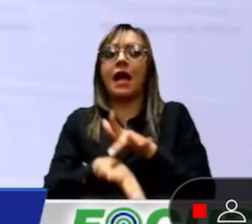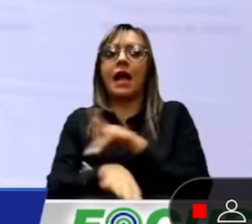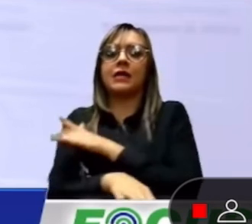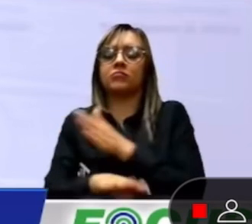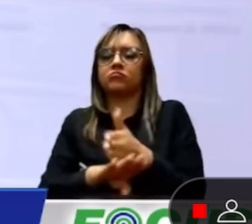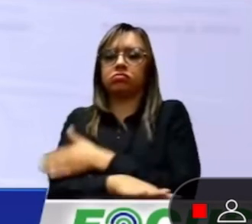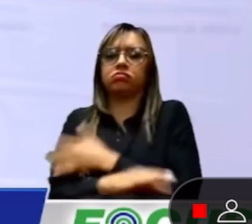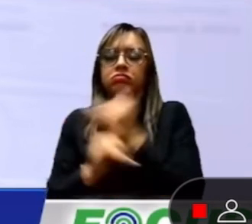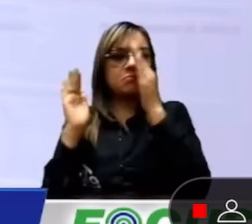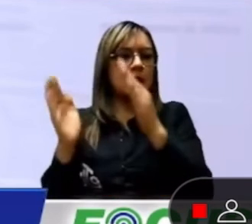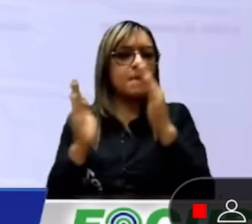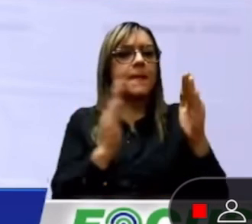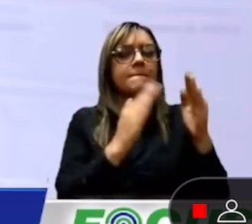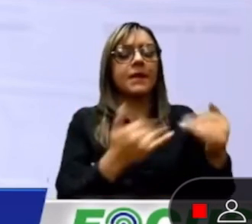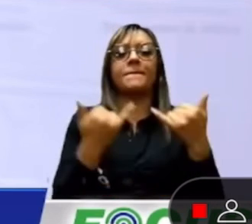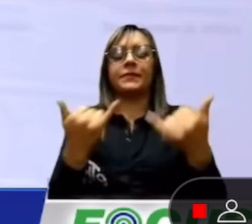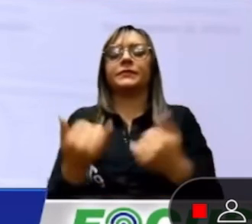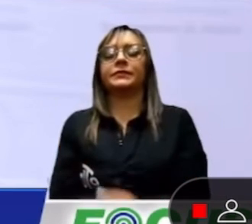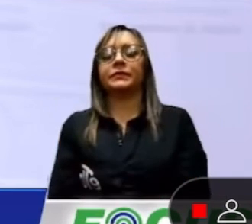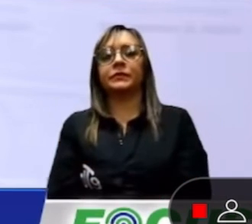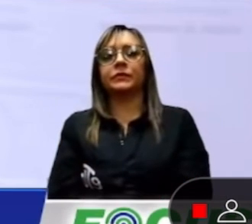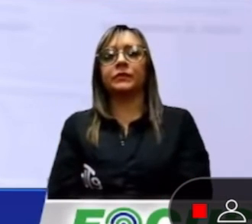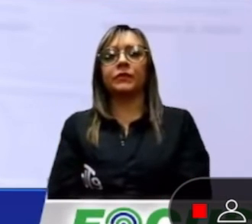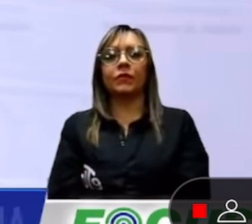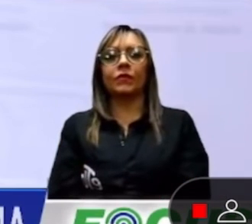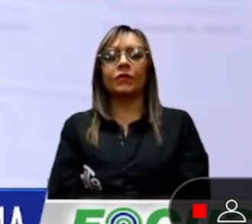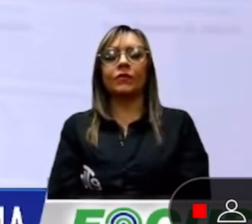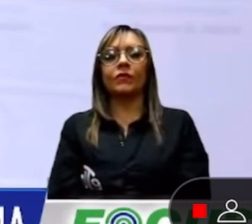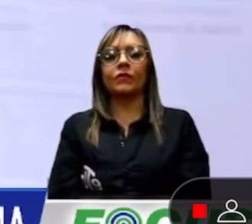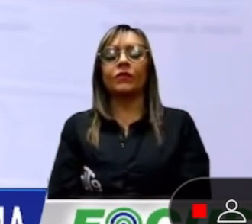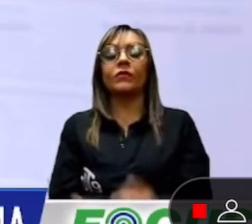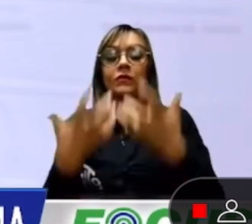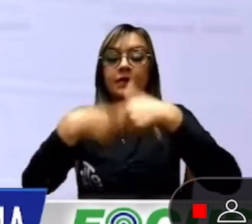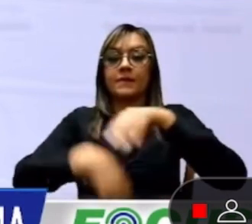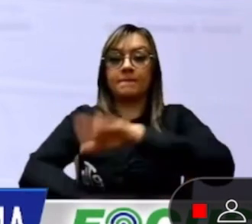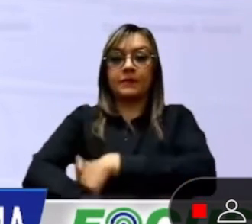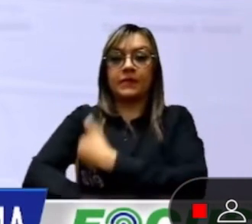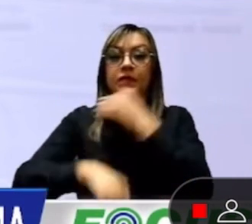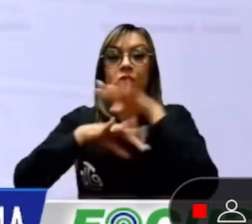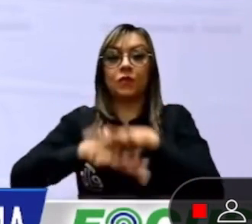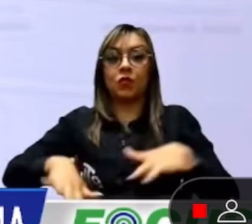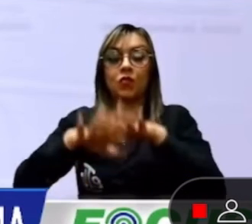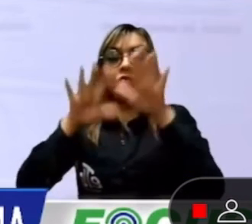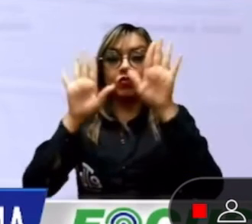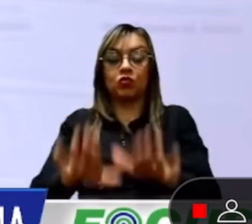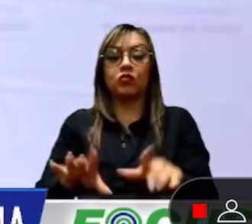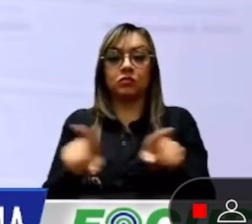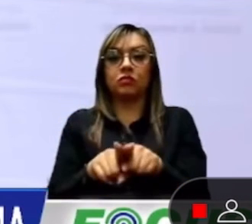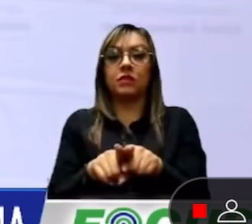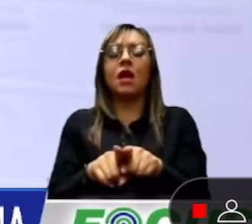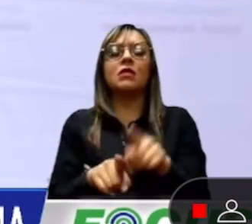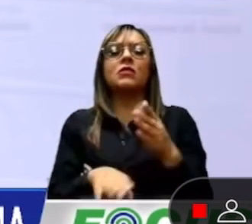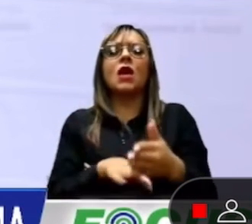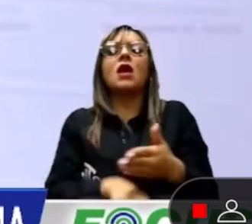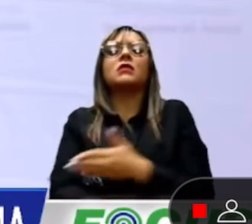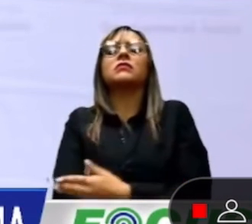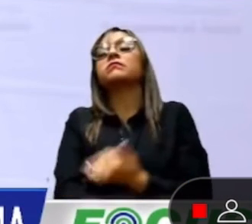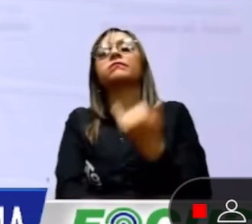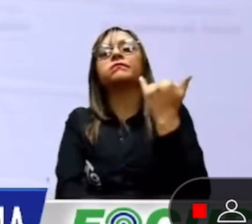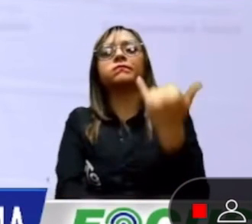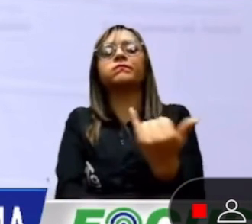oportunamente atendidas la función del Ministerio Público tuve